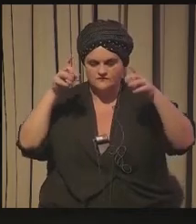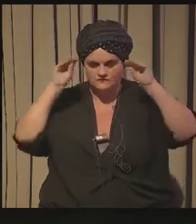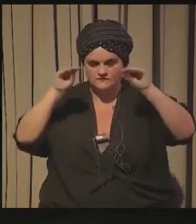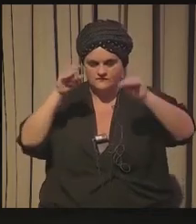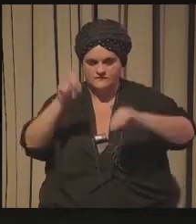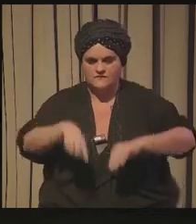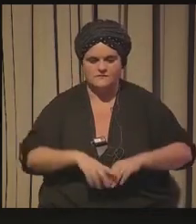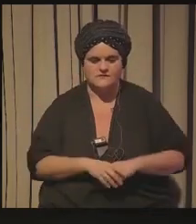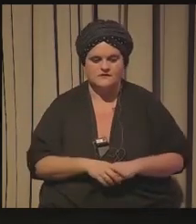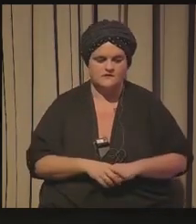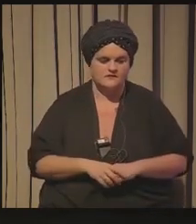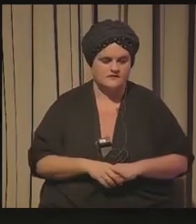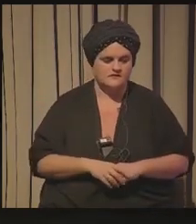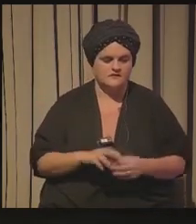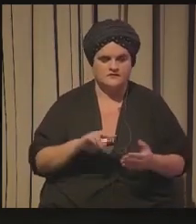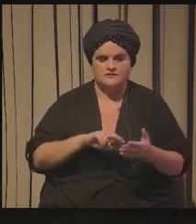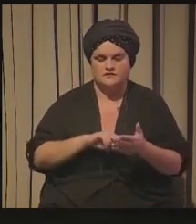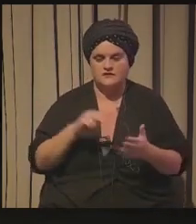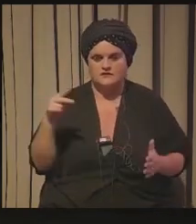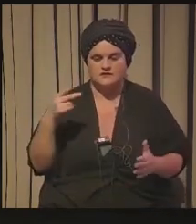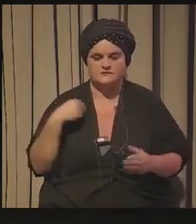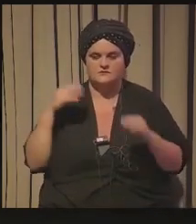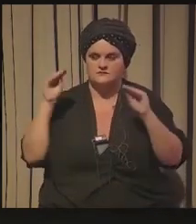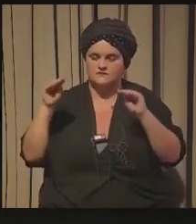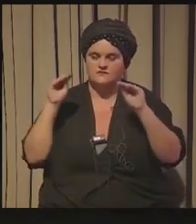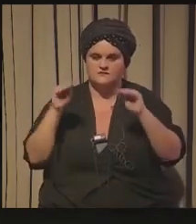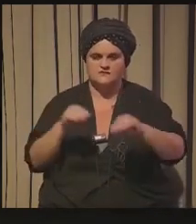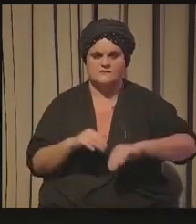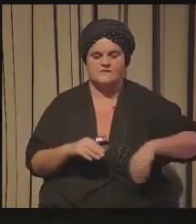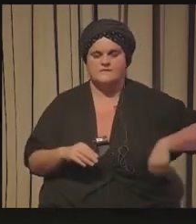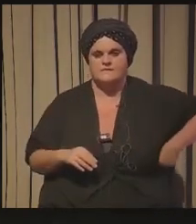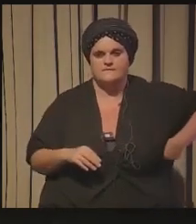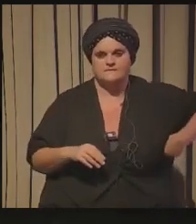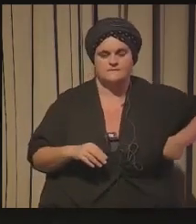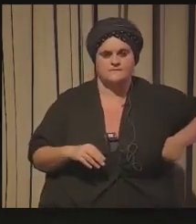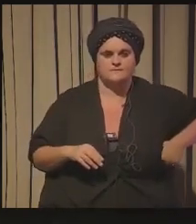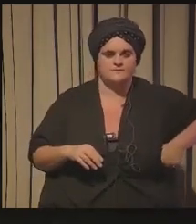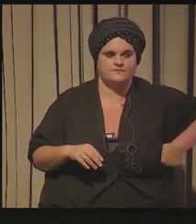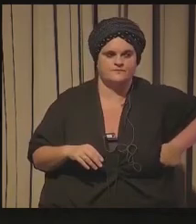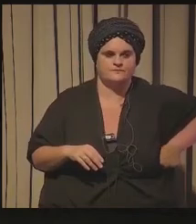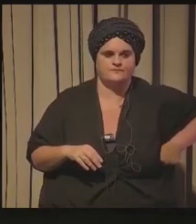también enseñando estas técnicas. Podría decir que